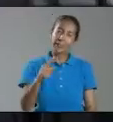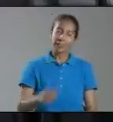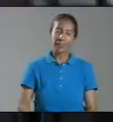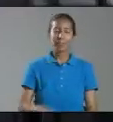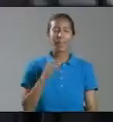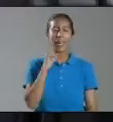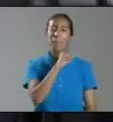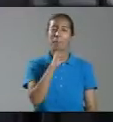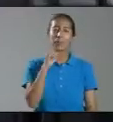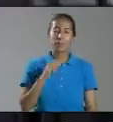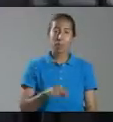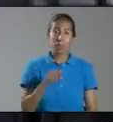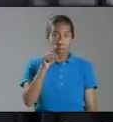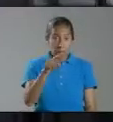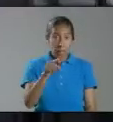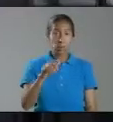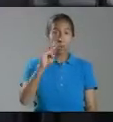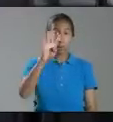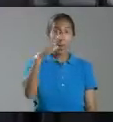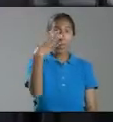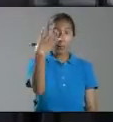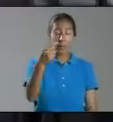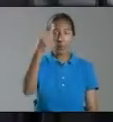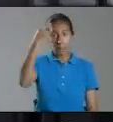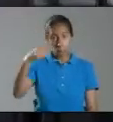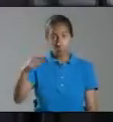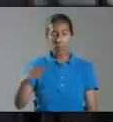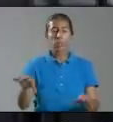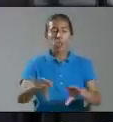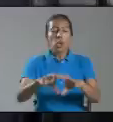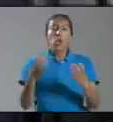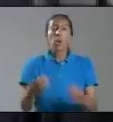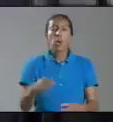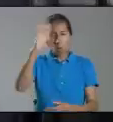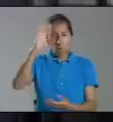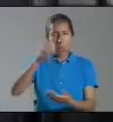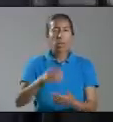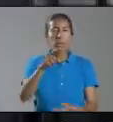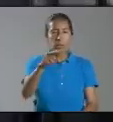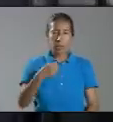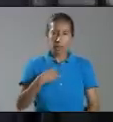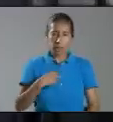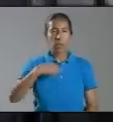Esos 45 días, ¿cómo cree usted que estaba? ¡Aleluya! ¡Qué lindo que no voy a la iglesia!